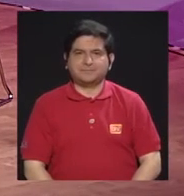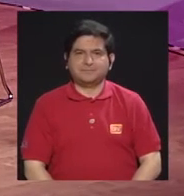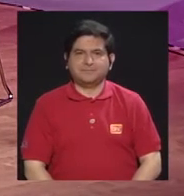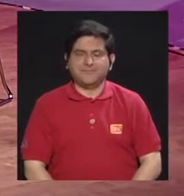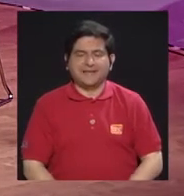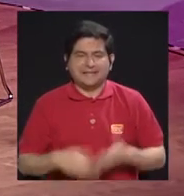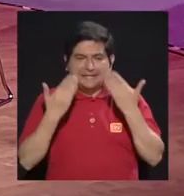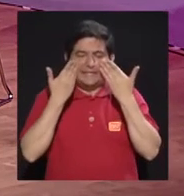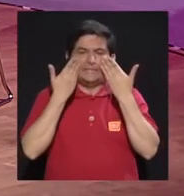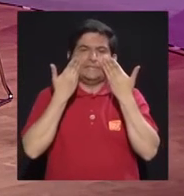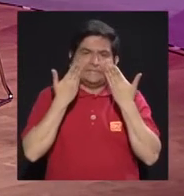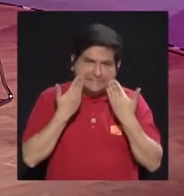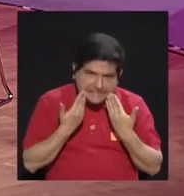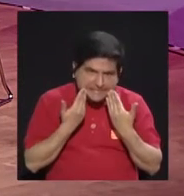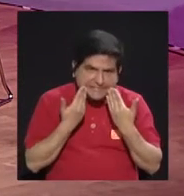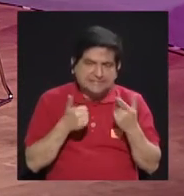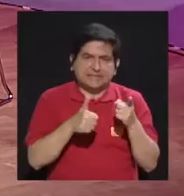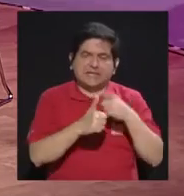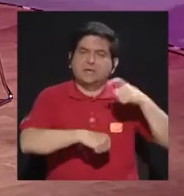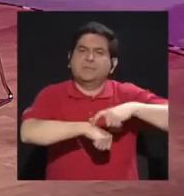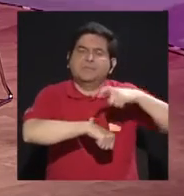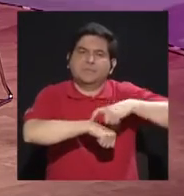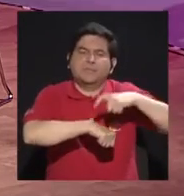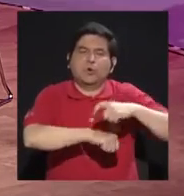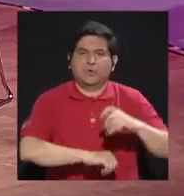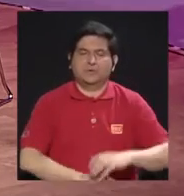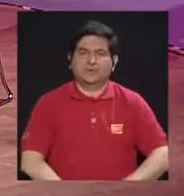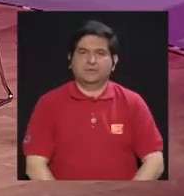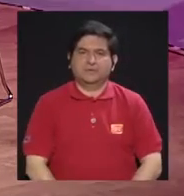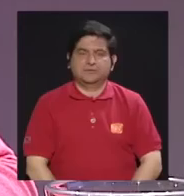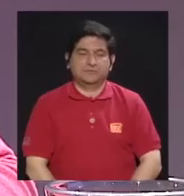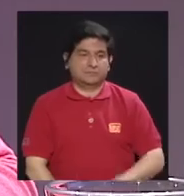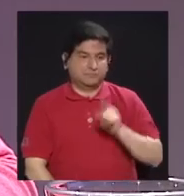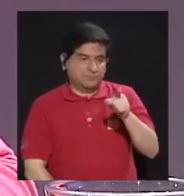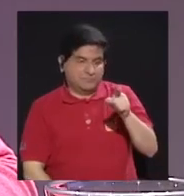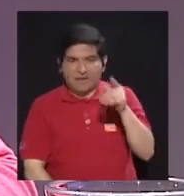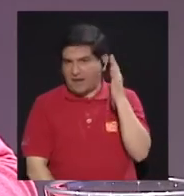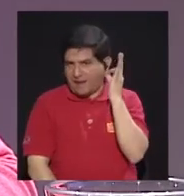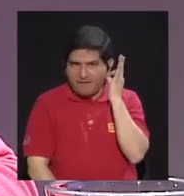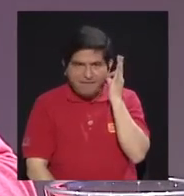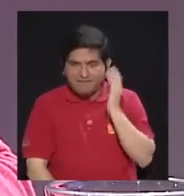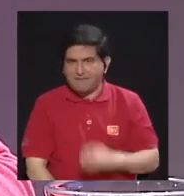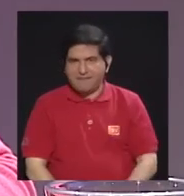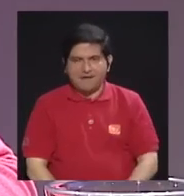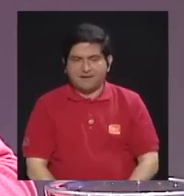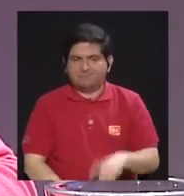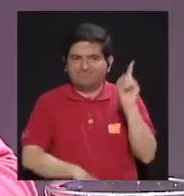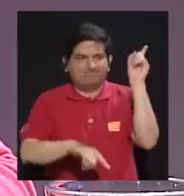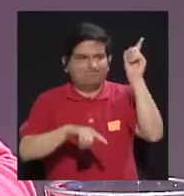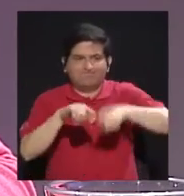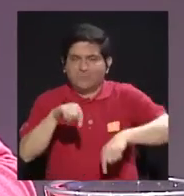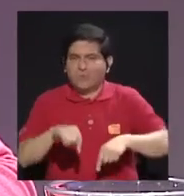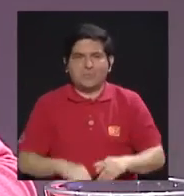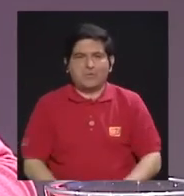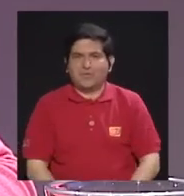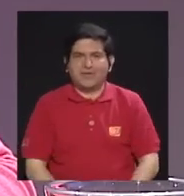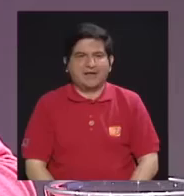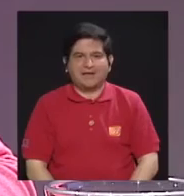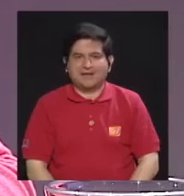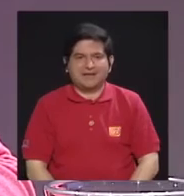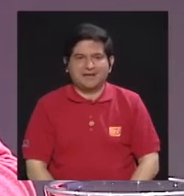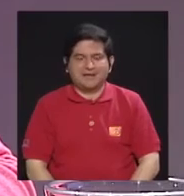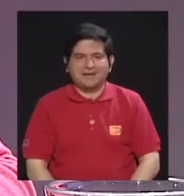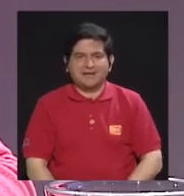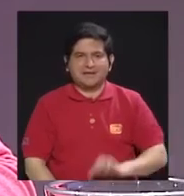muy triste que en primer lugar ella no haya logrado alcanzar